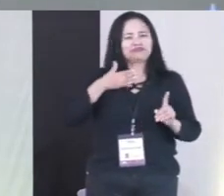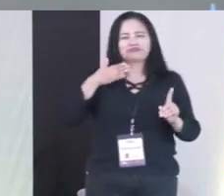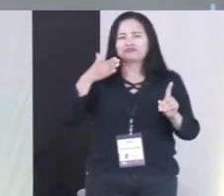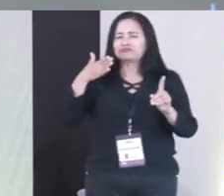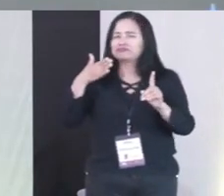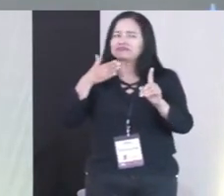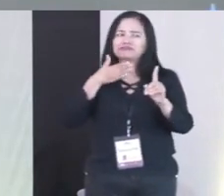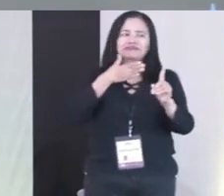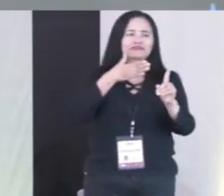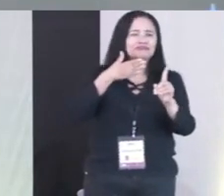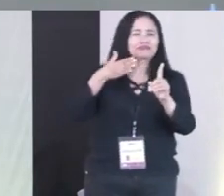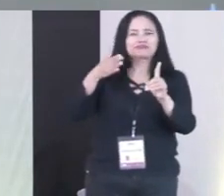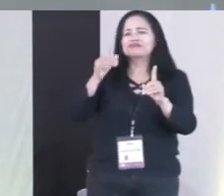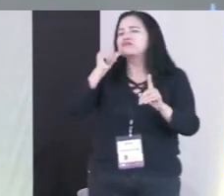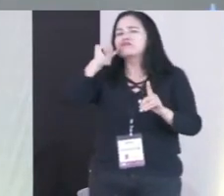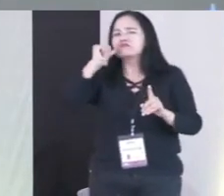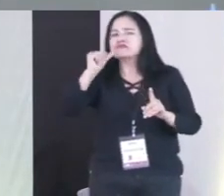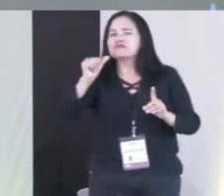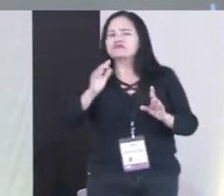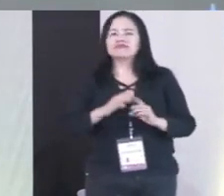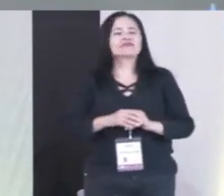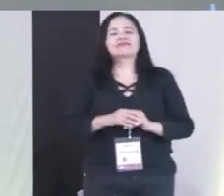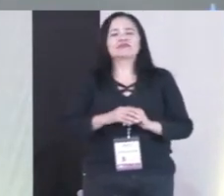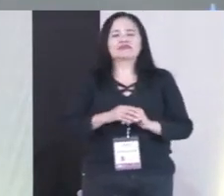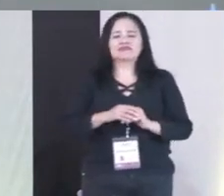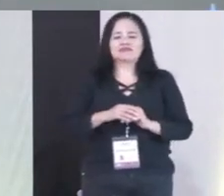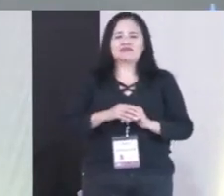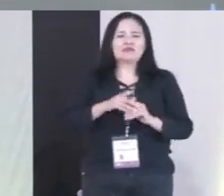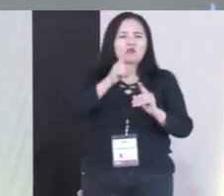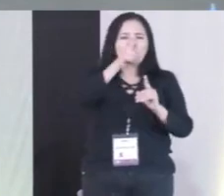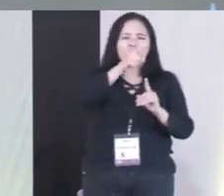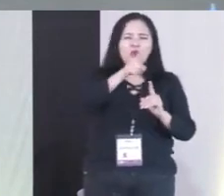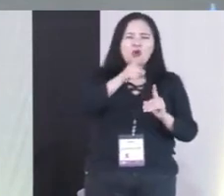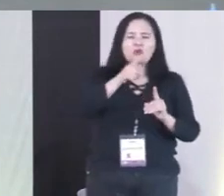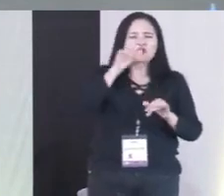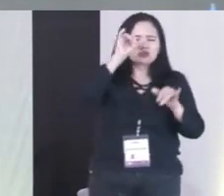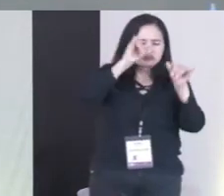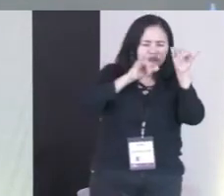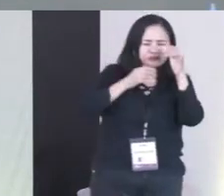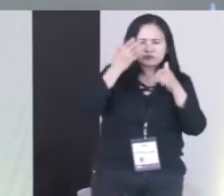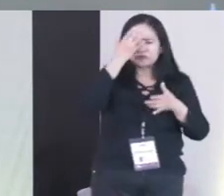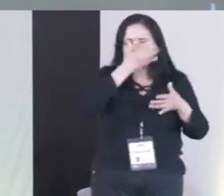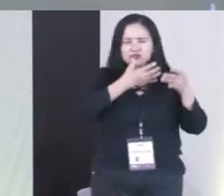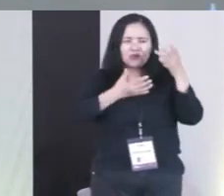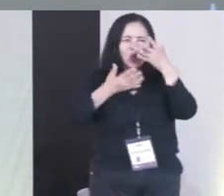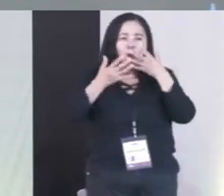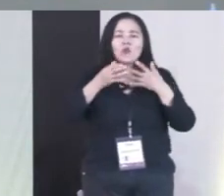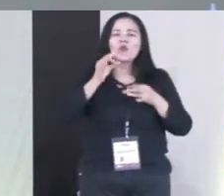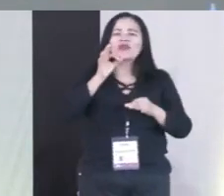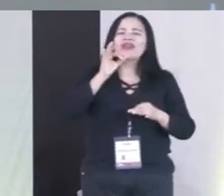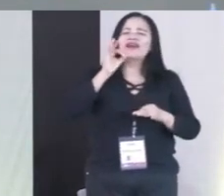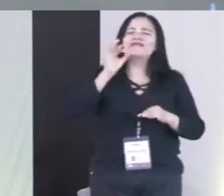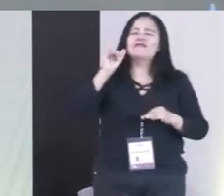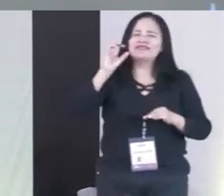navegaciones, transitando de una cuestión científica profunda, ir de la física